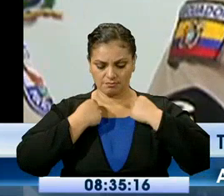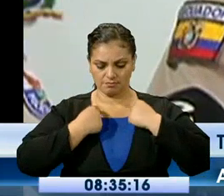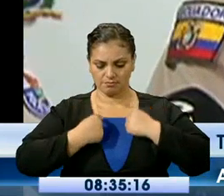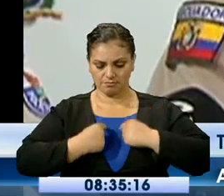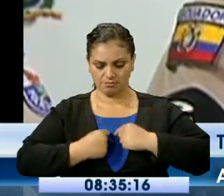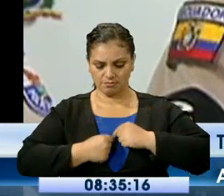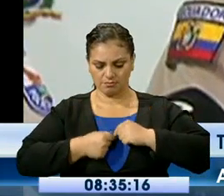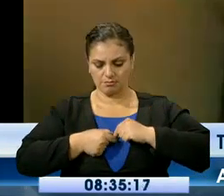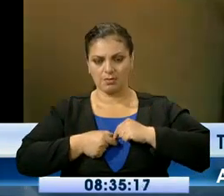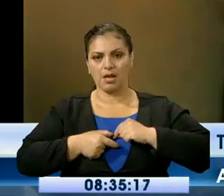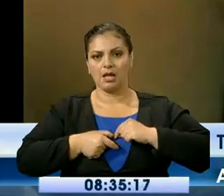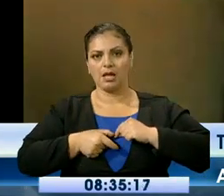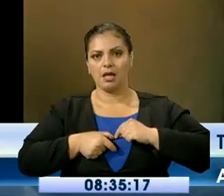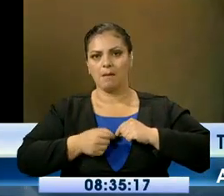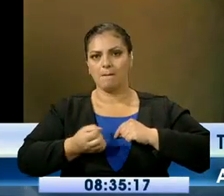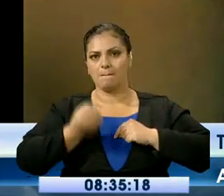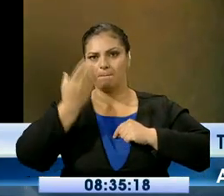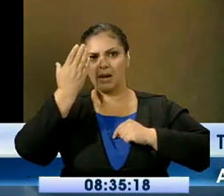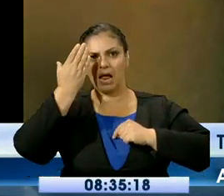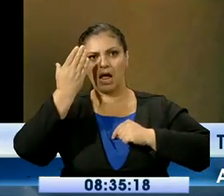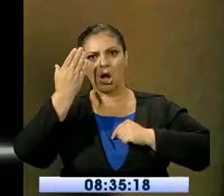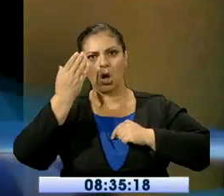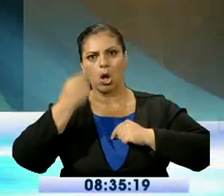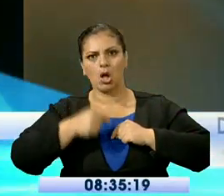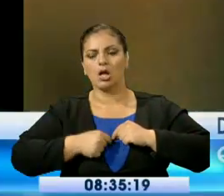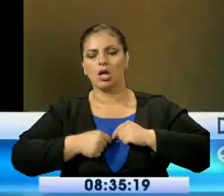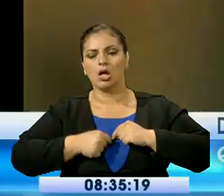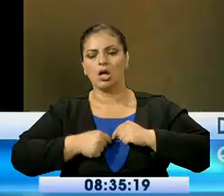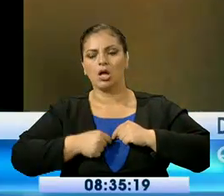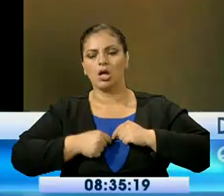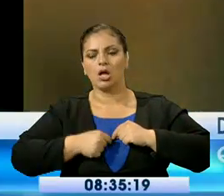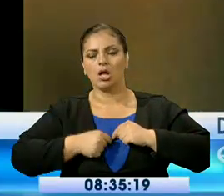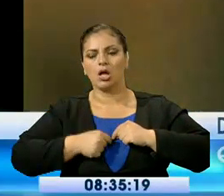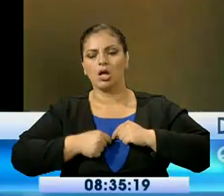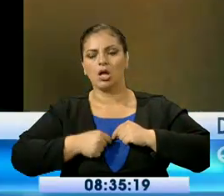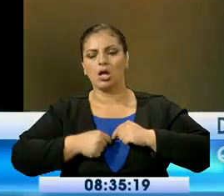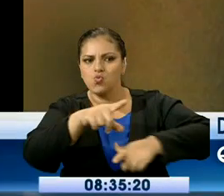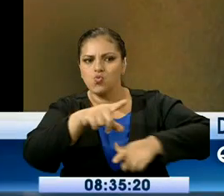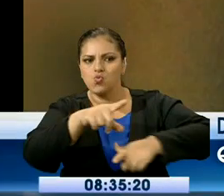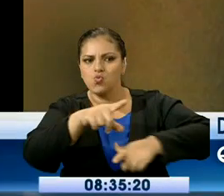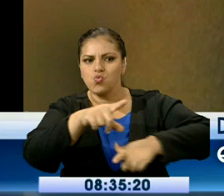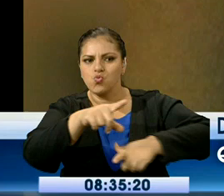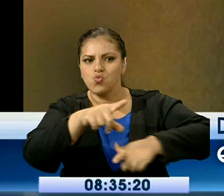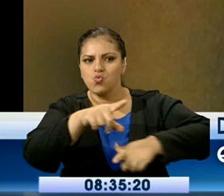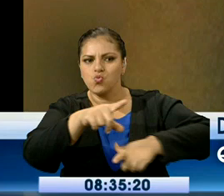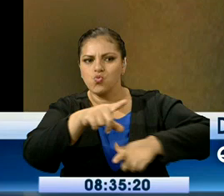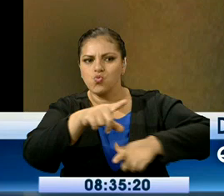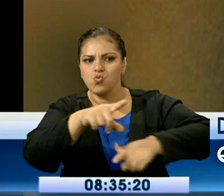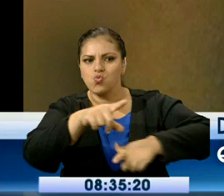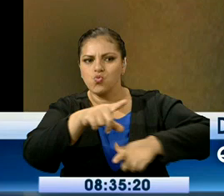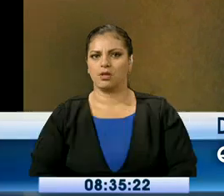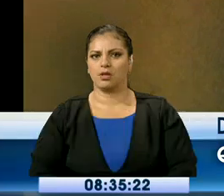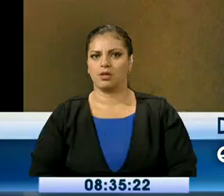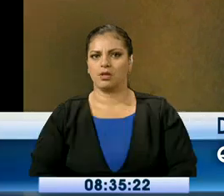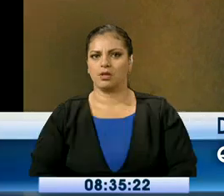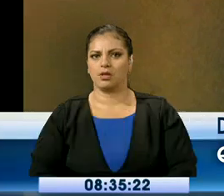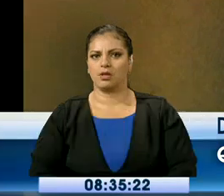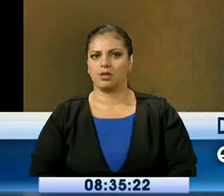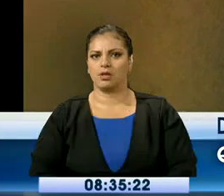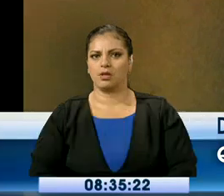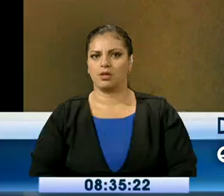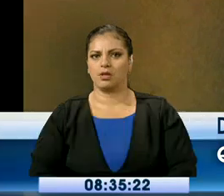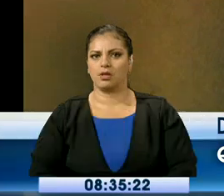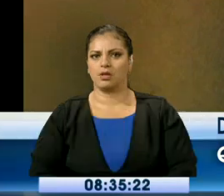color blanco, eso significaba que eran parte o personas seguras que podían ingresar a su territorio. Es decir, ellos le daban la seguridad de que las personas ajenas